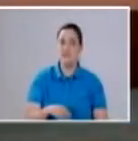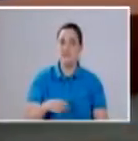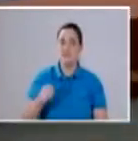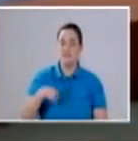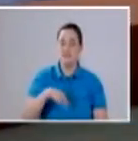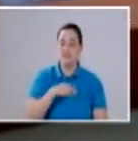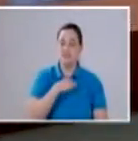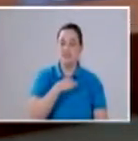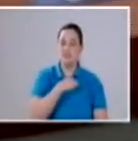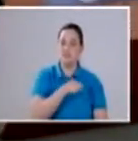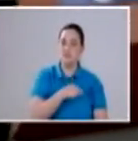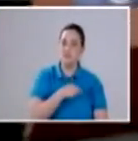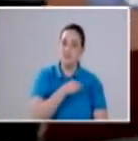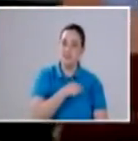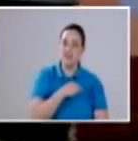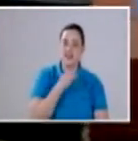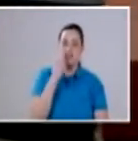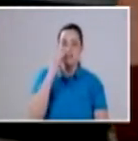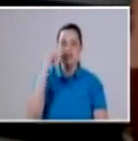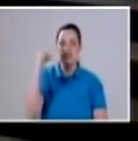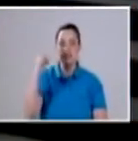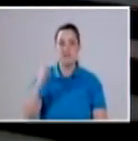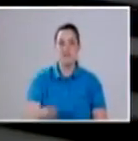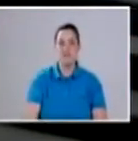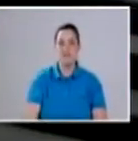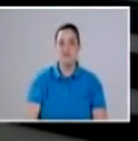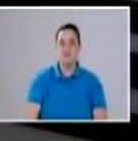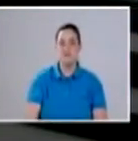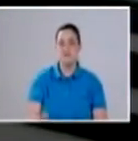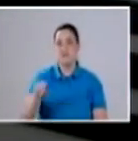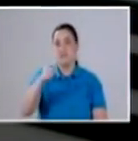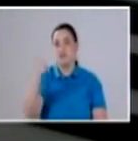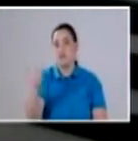Habían otros que tenían otro estilo, decían, diga sílaba así.